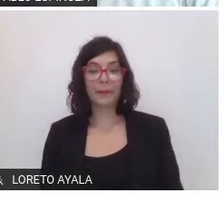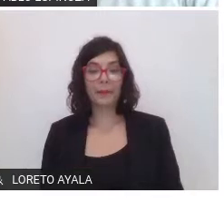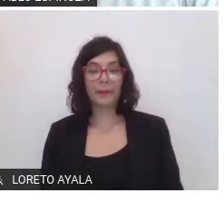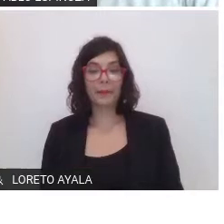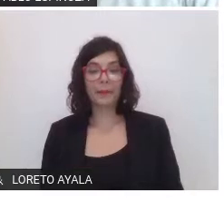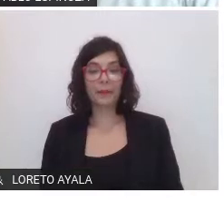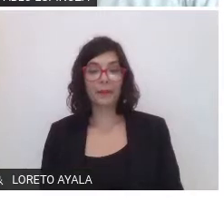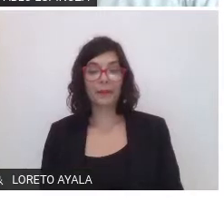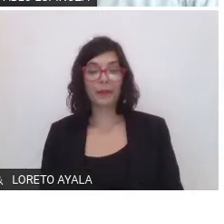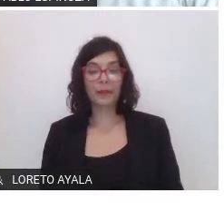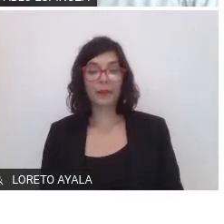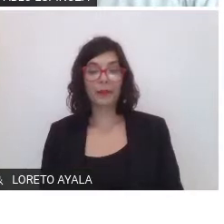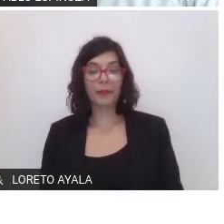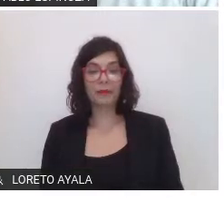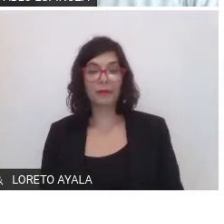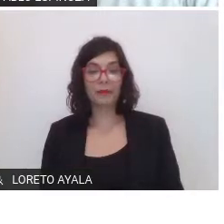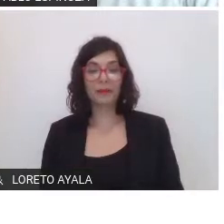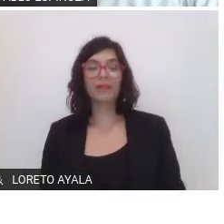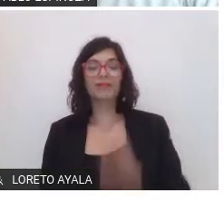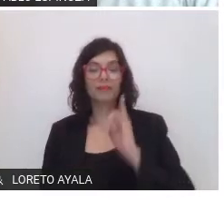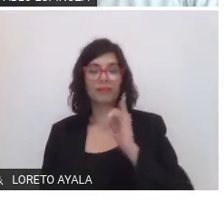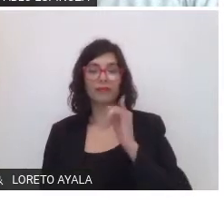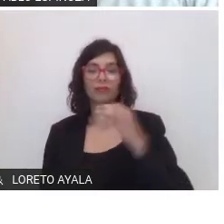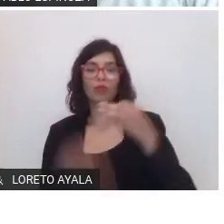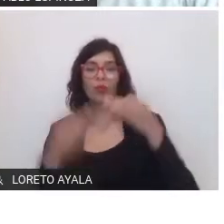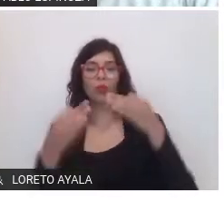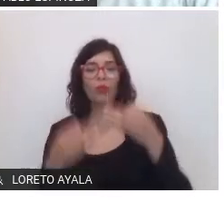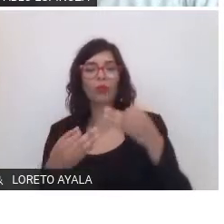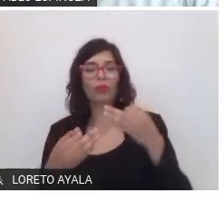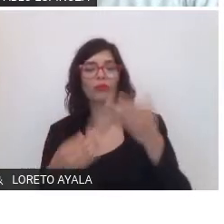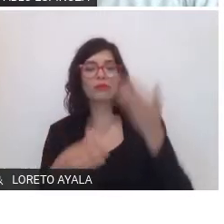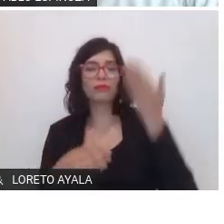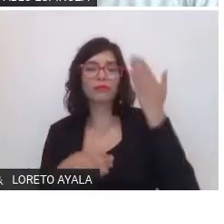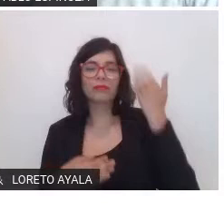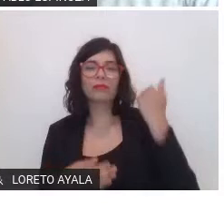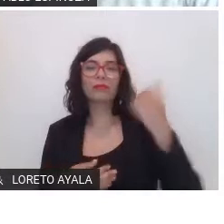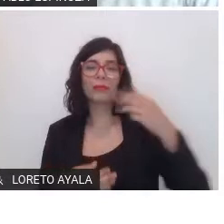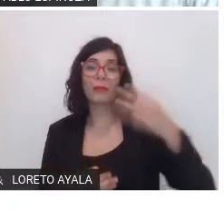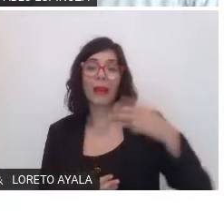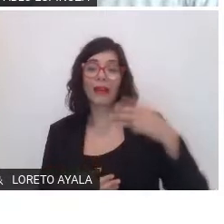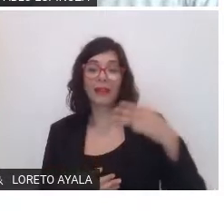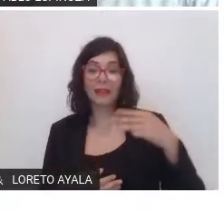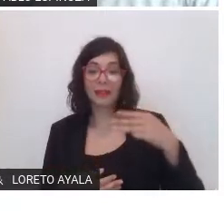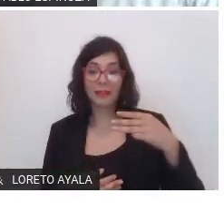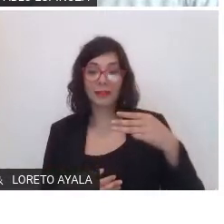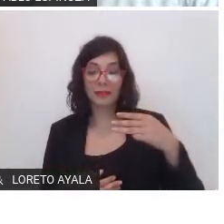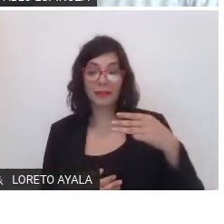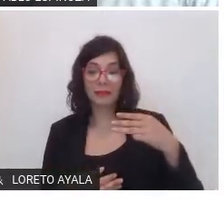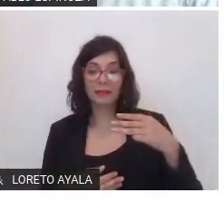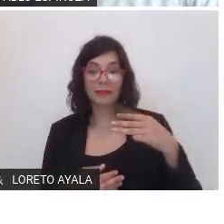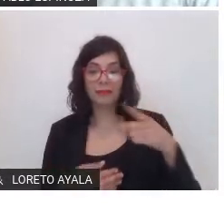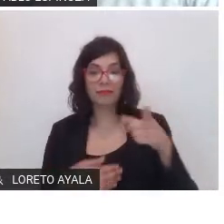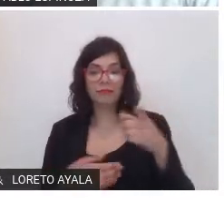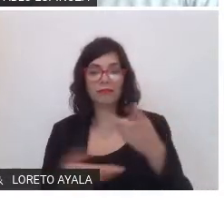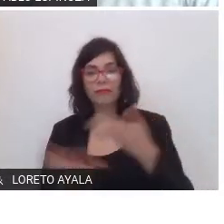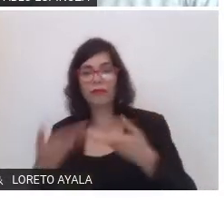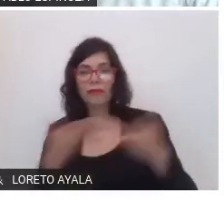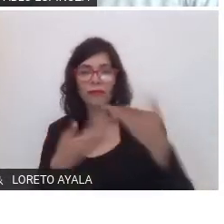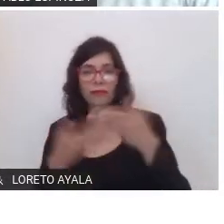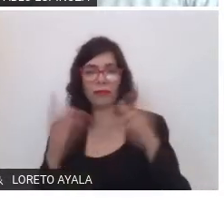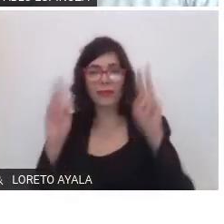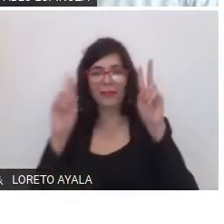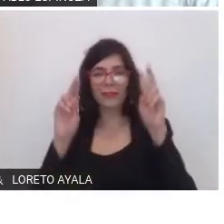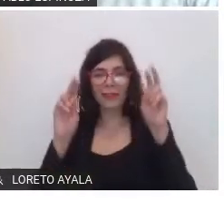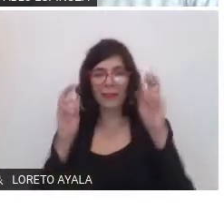Justamente estuvimos el martes en una jornada de convivencia escolar y